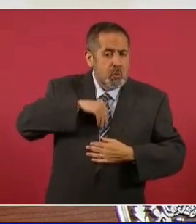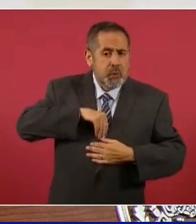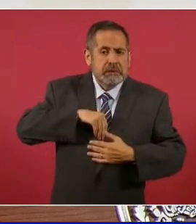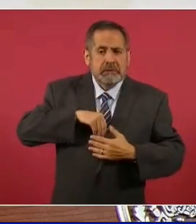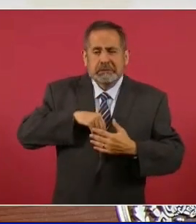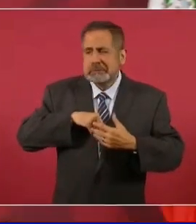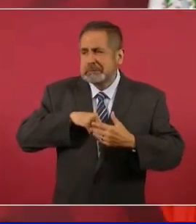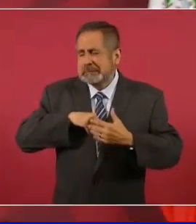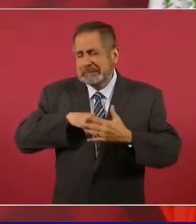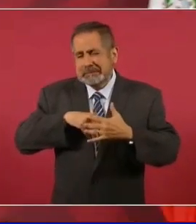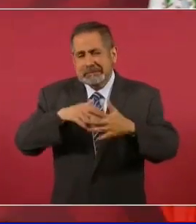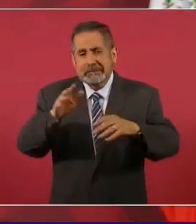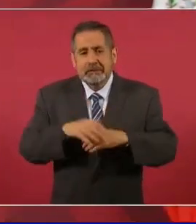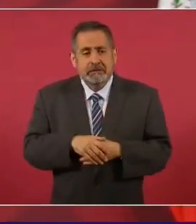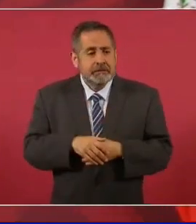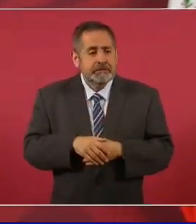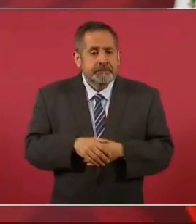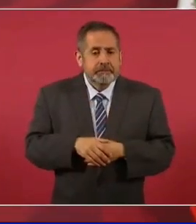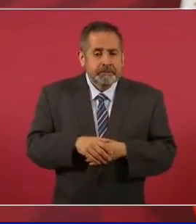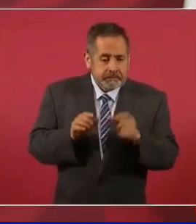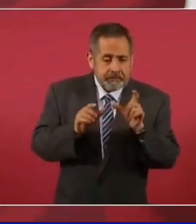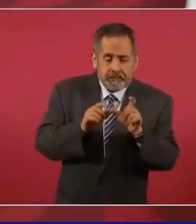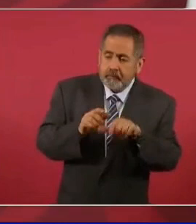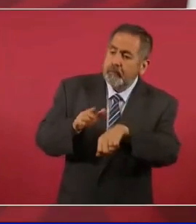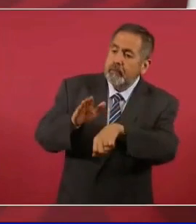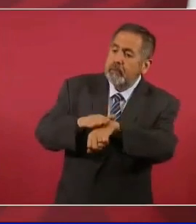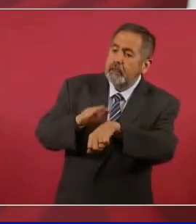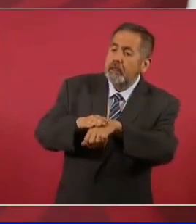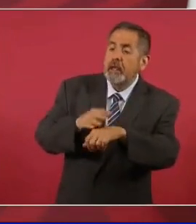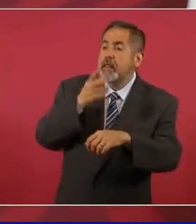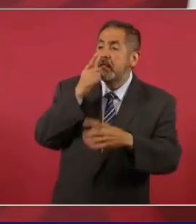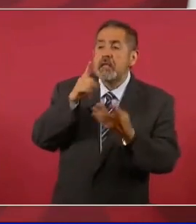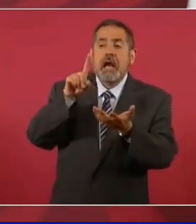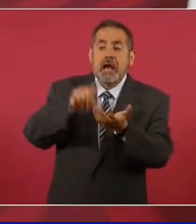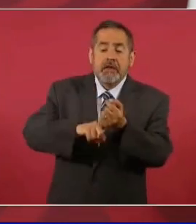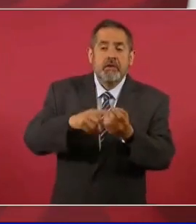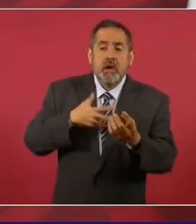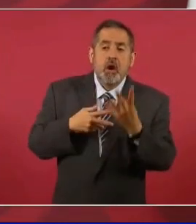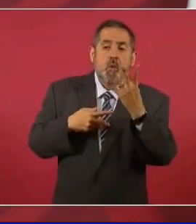la única advertencia es que tenía cuatro sustancias